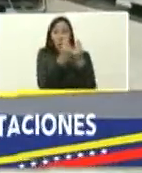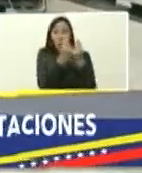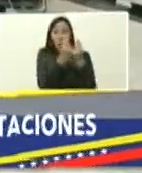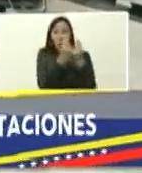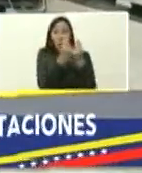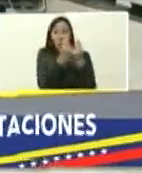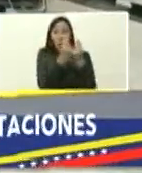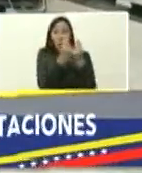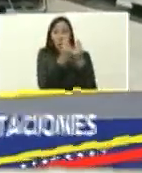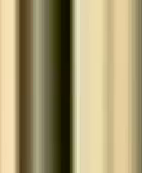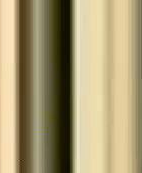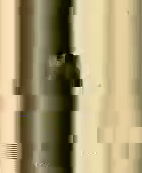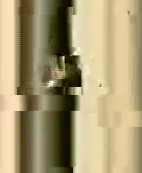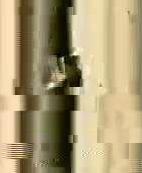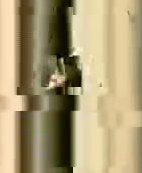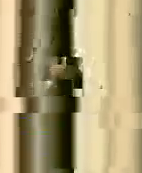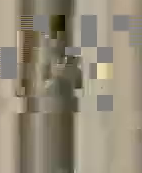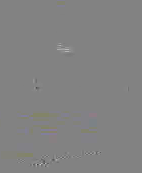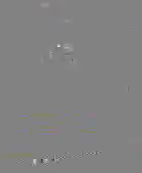productiva,